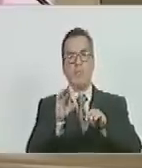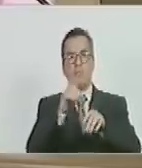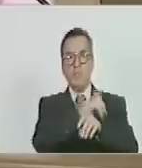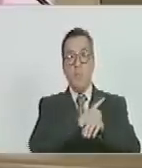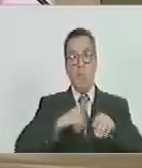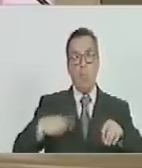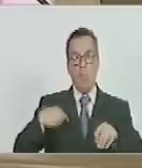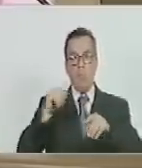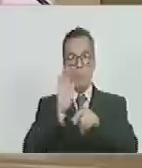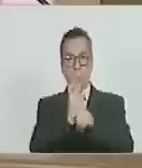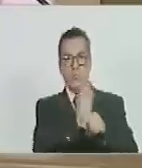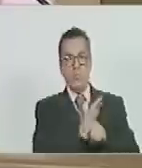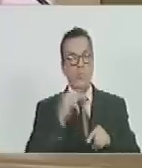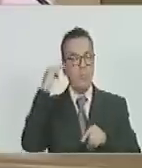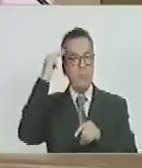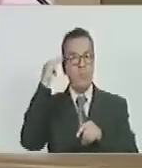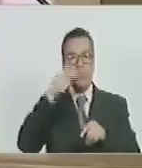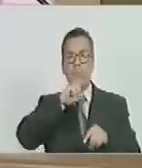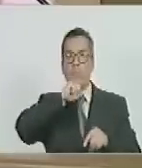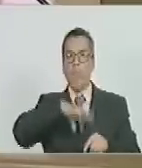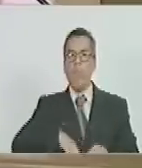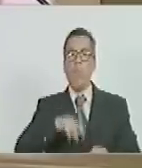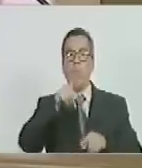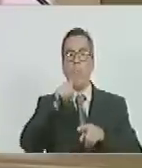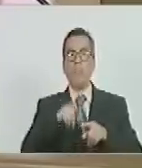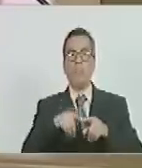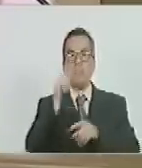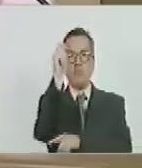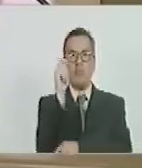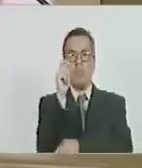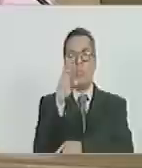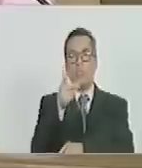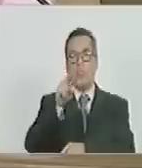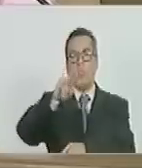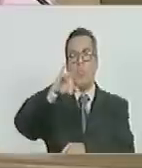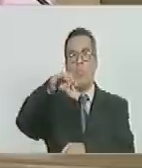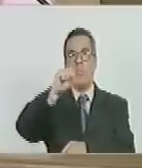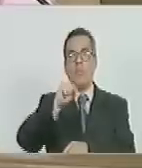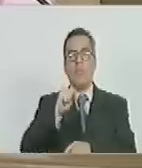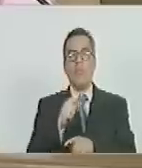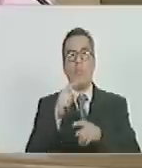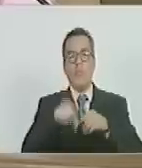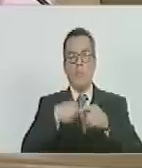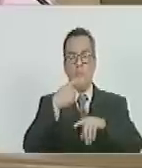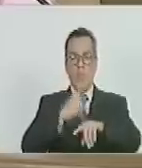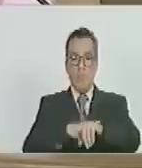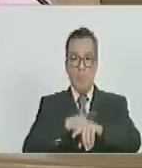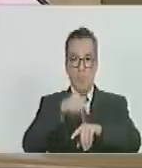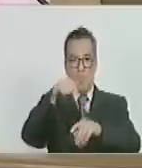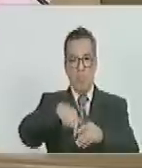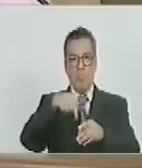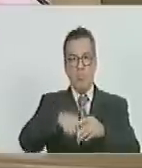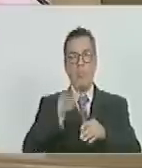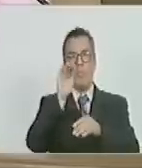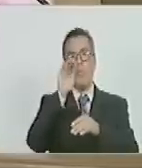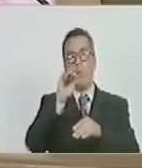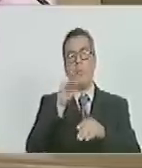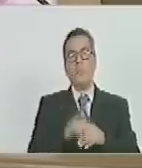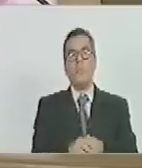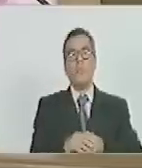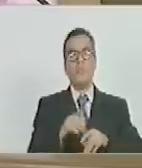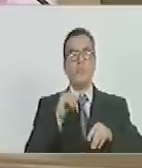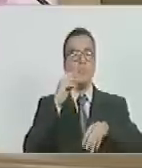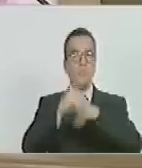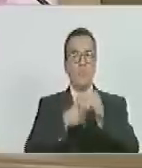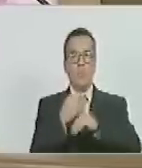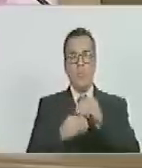intención de preservar la memoria histórica y el legado del diputado Darío Vivas para las presentes y futuras generaciones, de